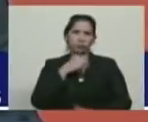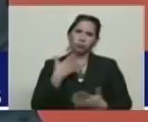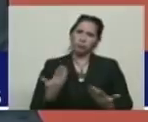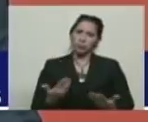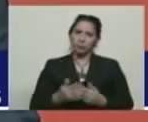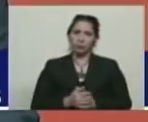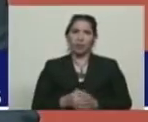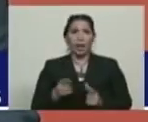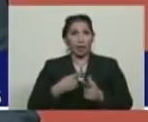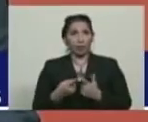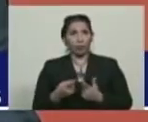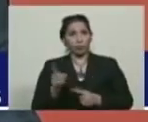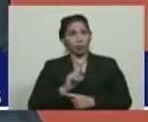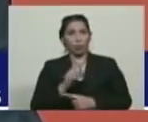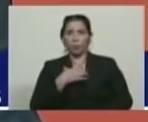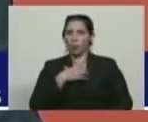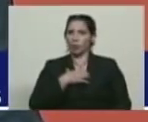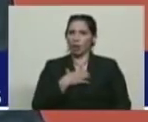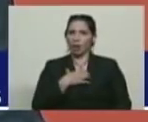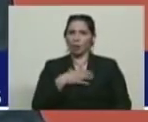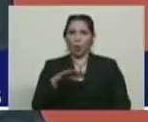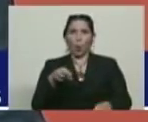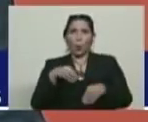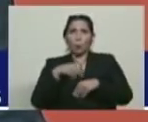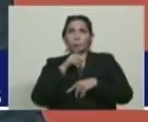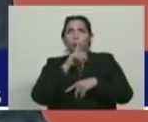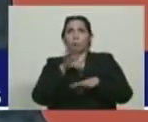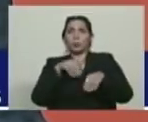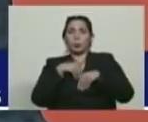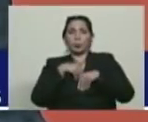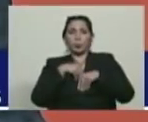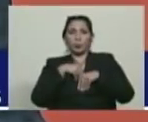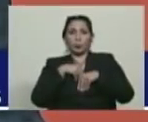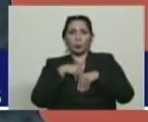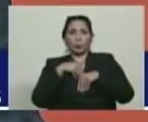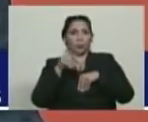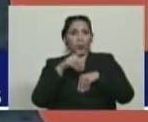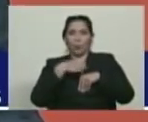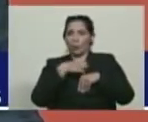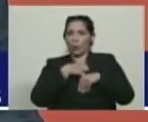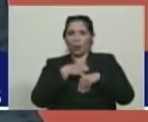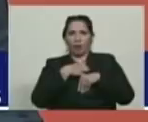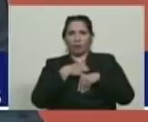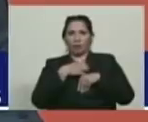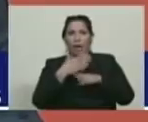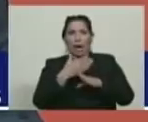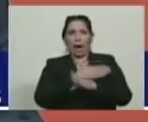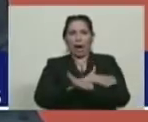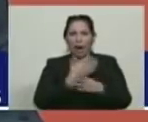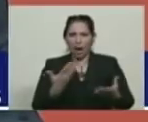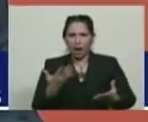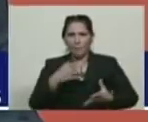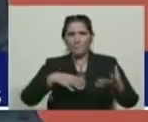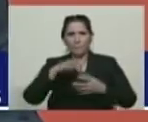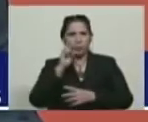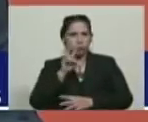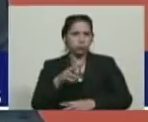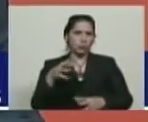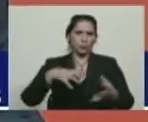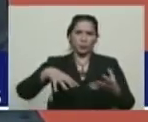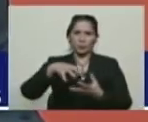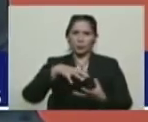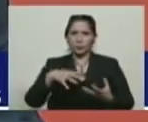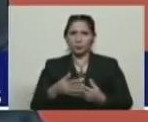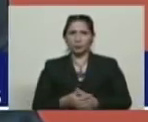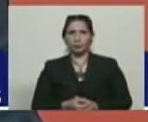no nos íbamos a quedar de brazos cruzados ante este tipo de situación y